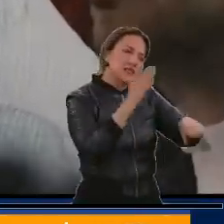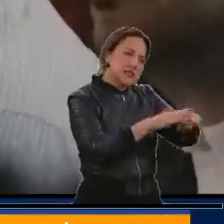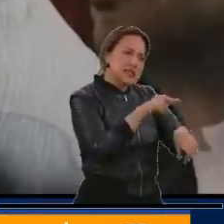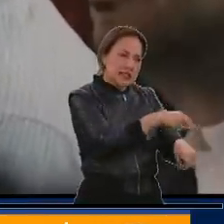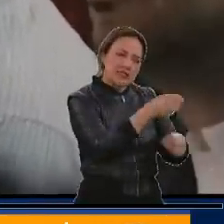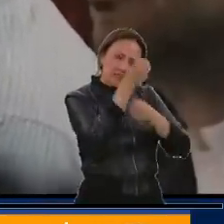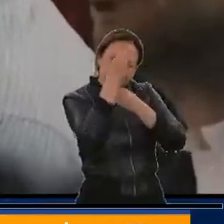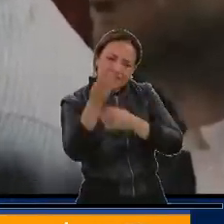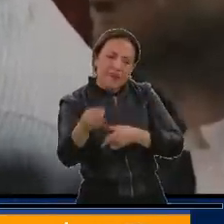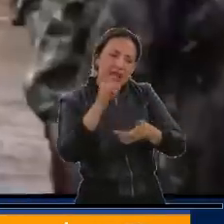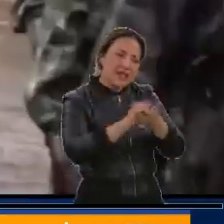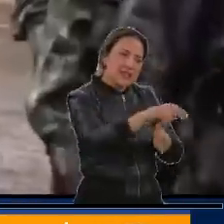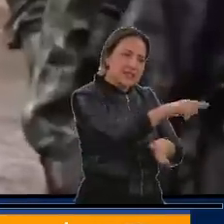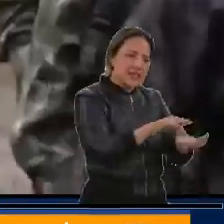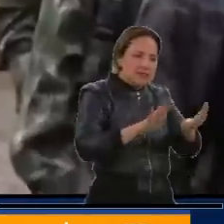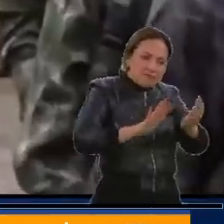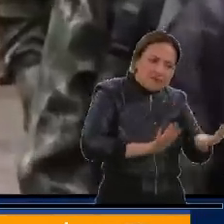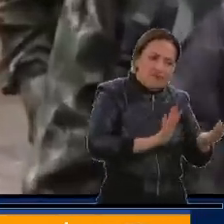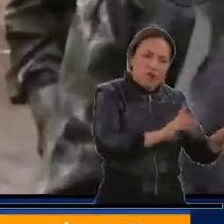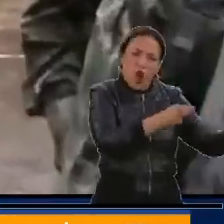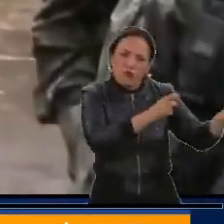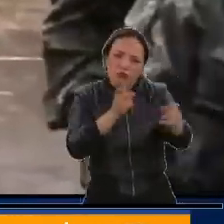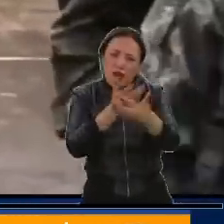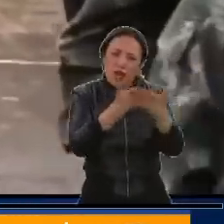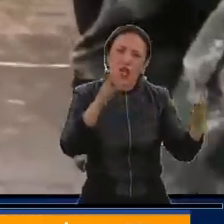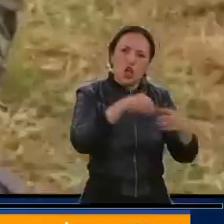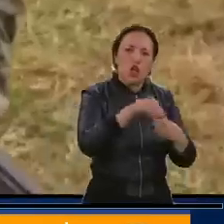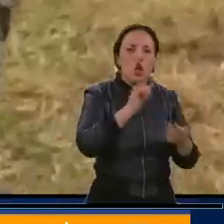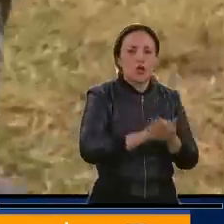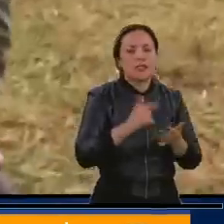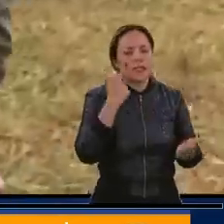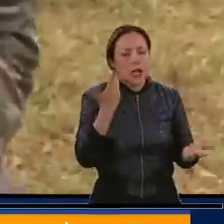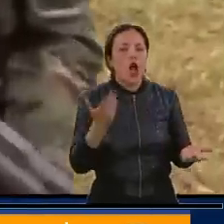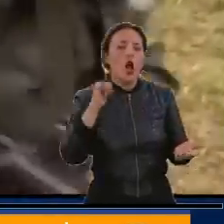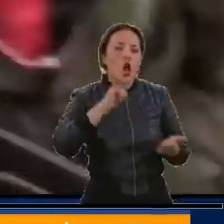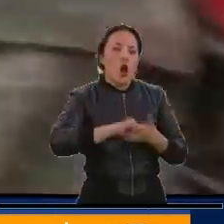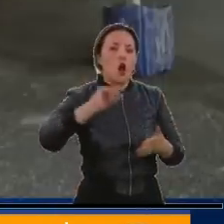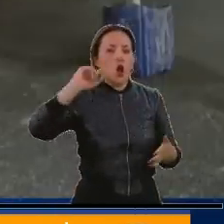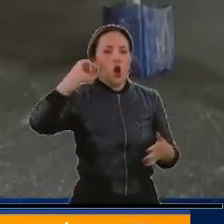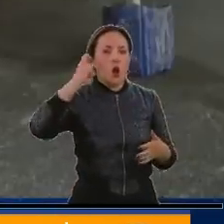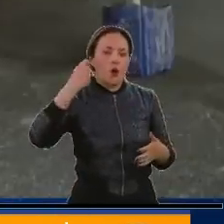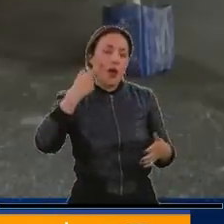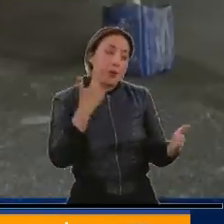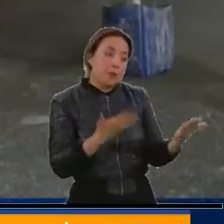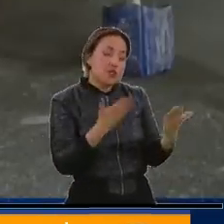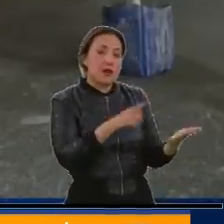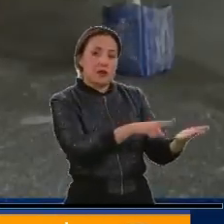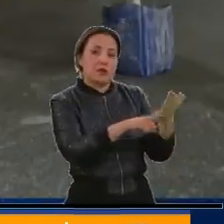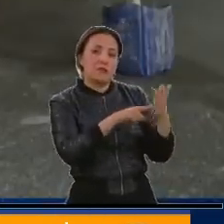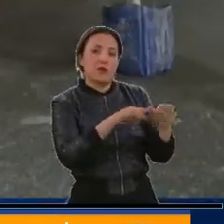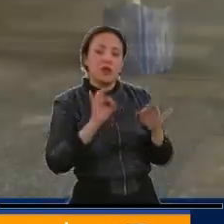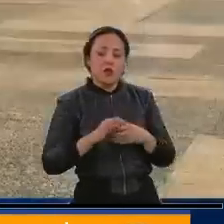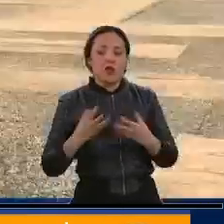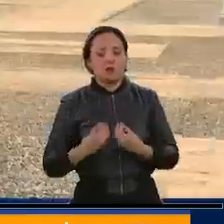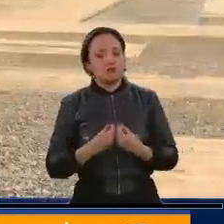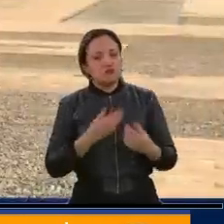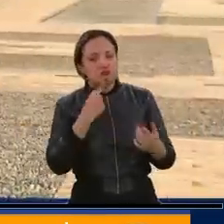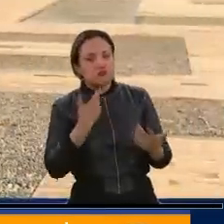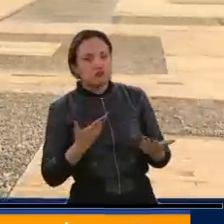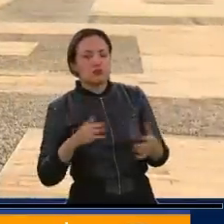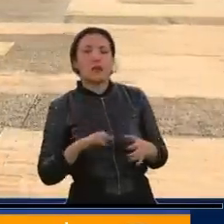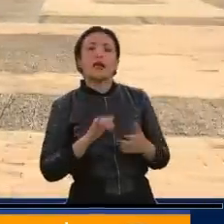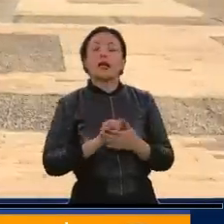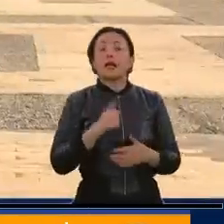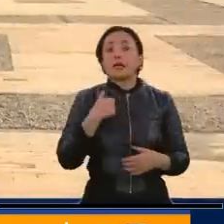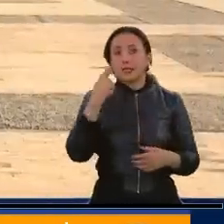que seguramente, y dice el gobierno, sería respondida de la misma manera por parte del gobierno nacional. Eso